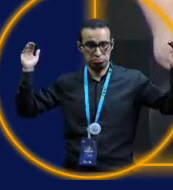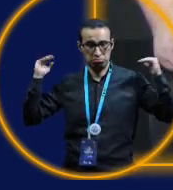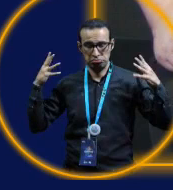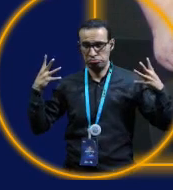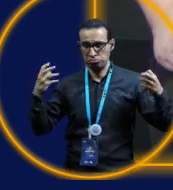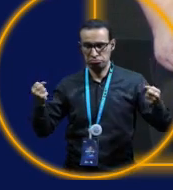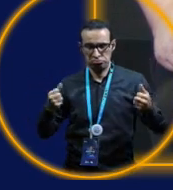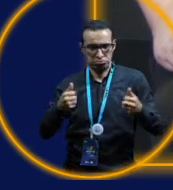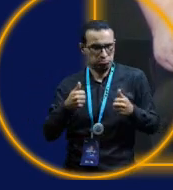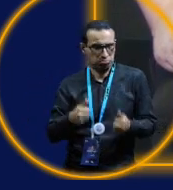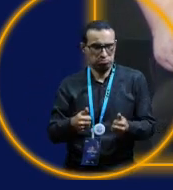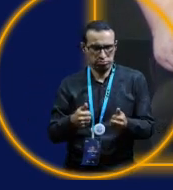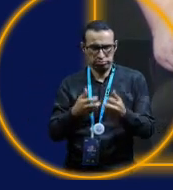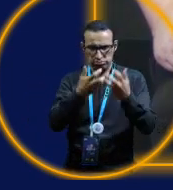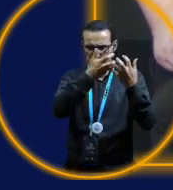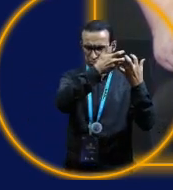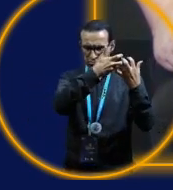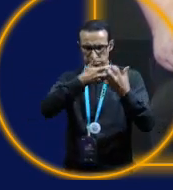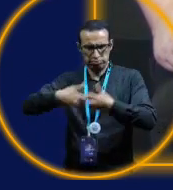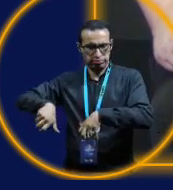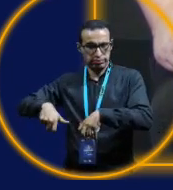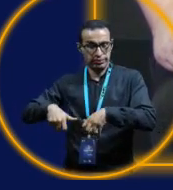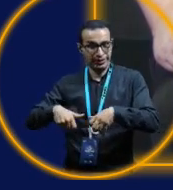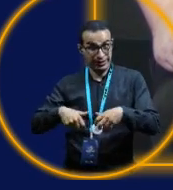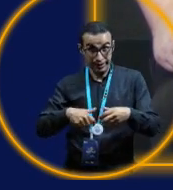de extender